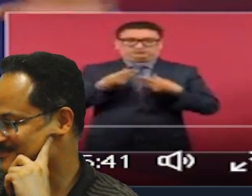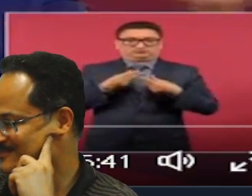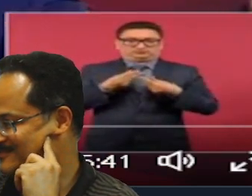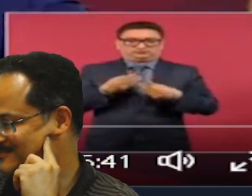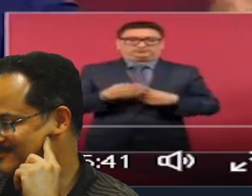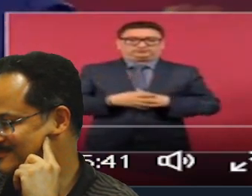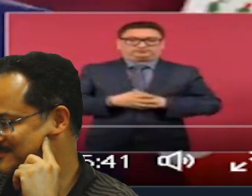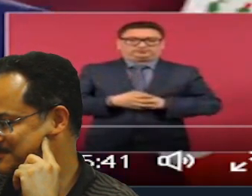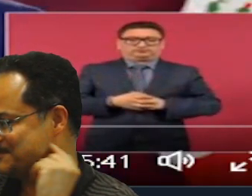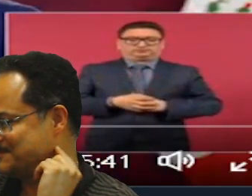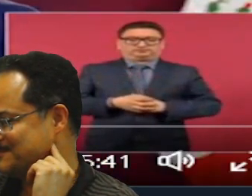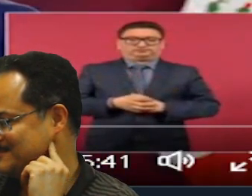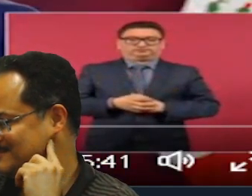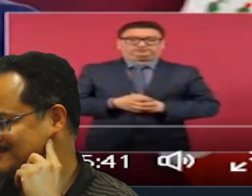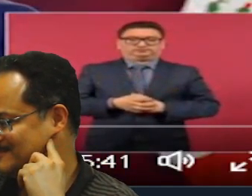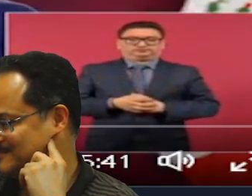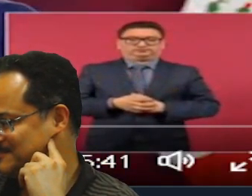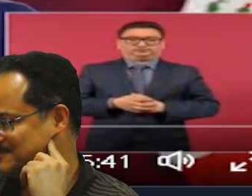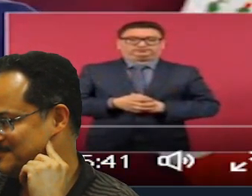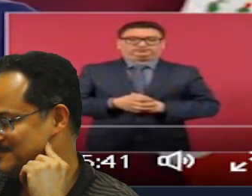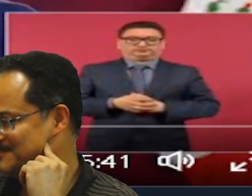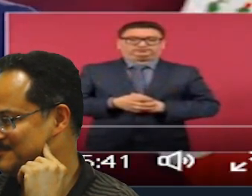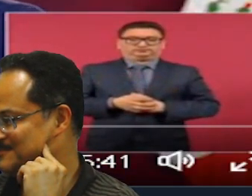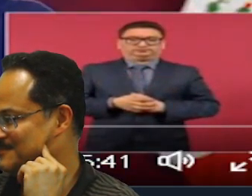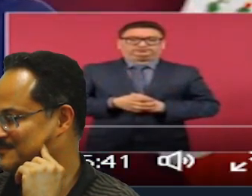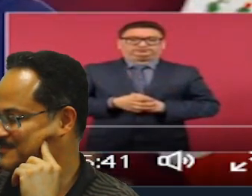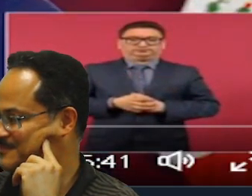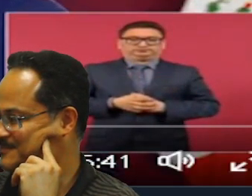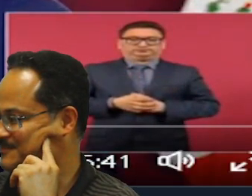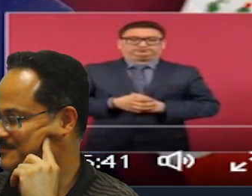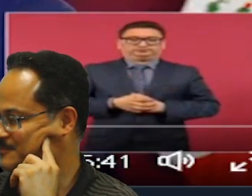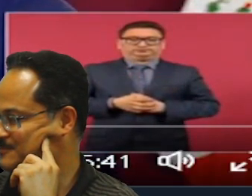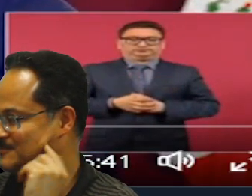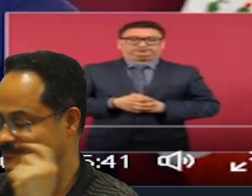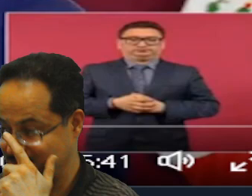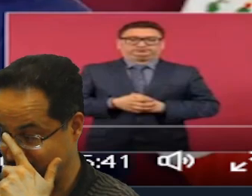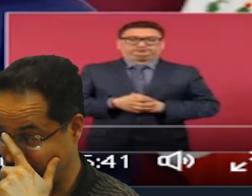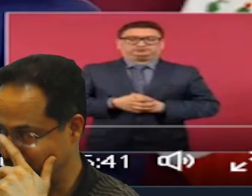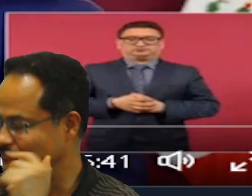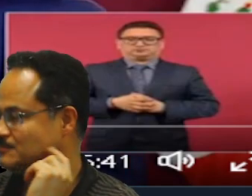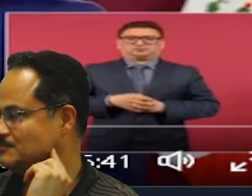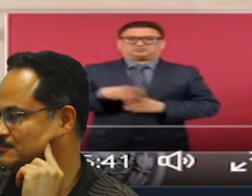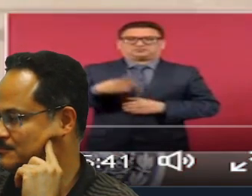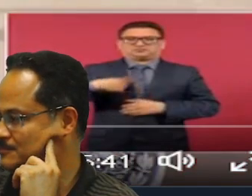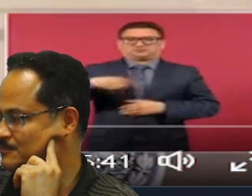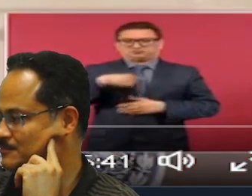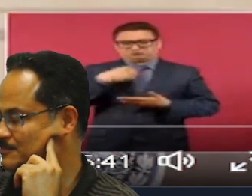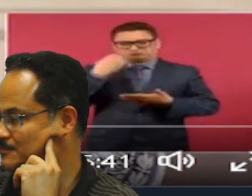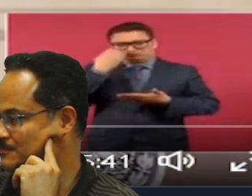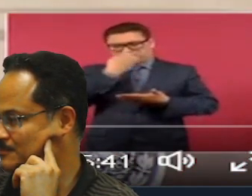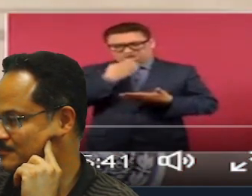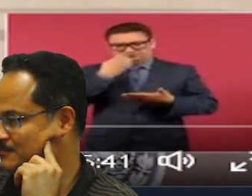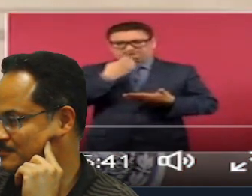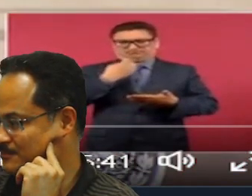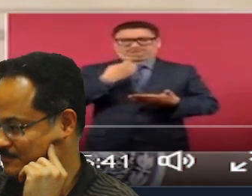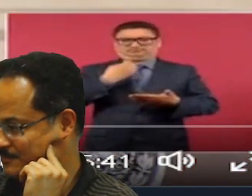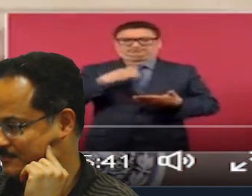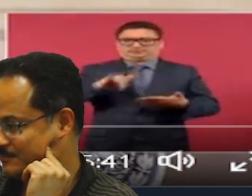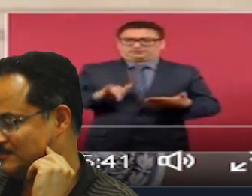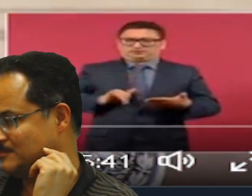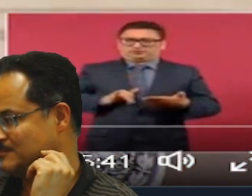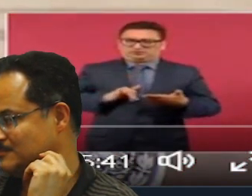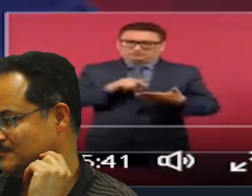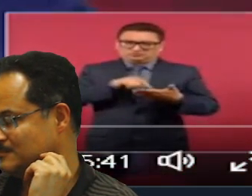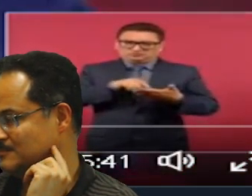que existía y nos llamó mucho la atención de